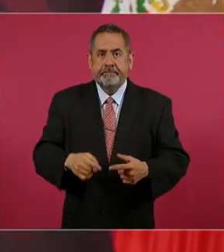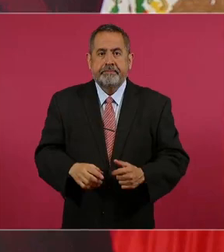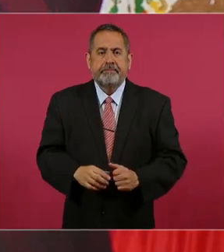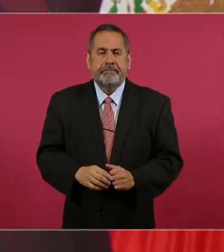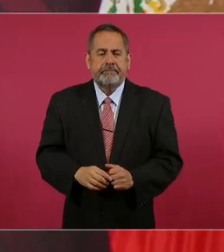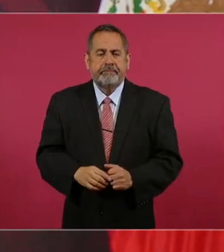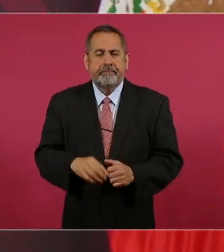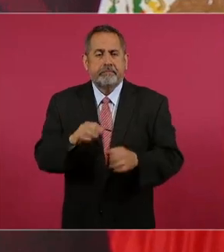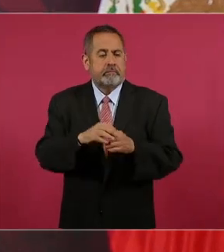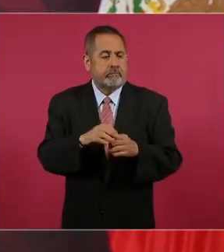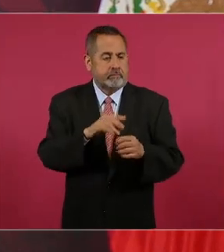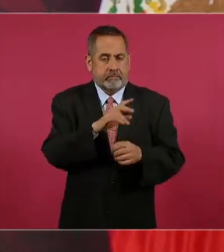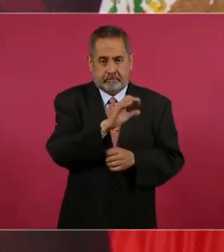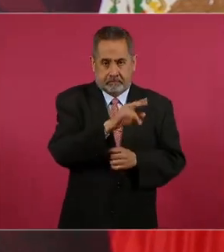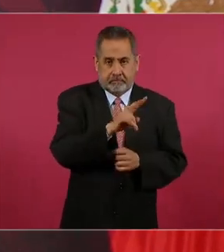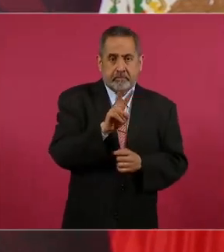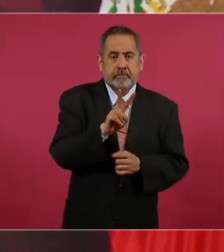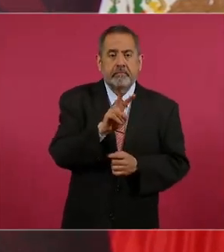contra